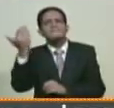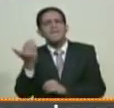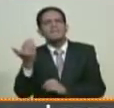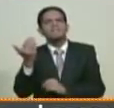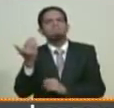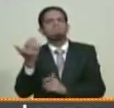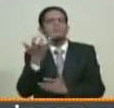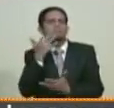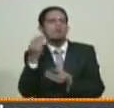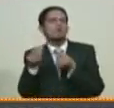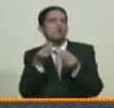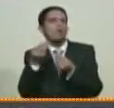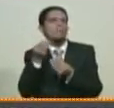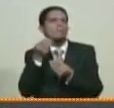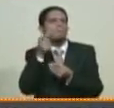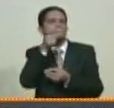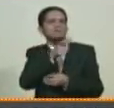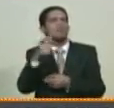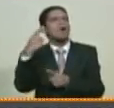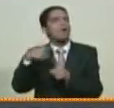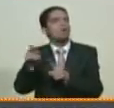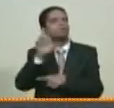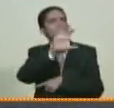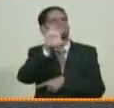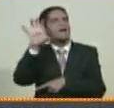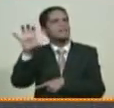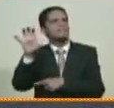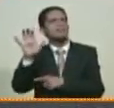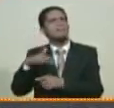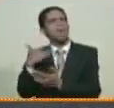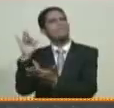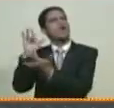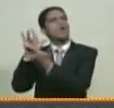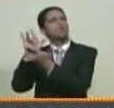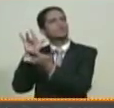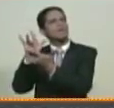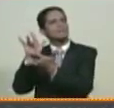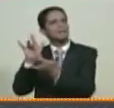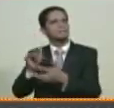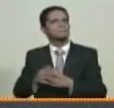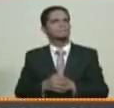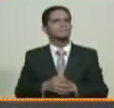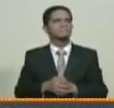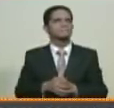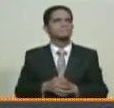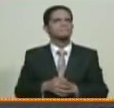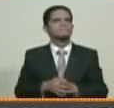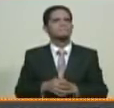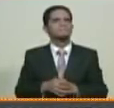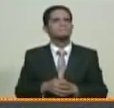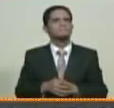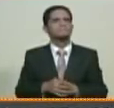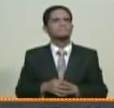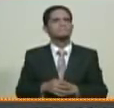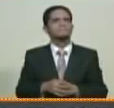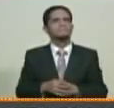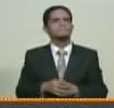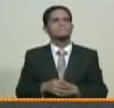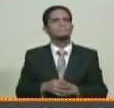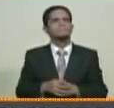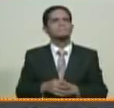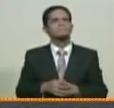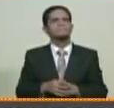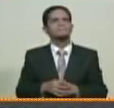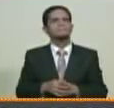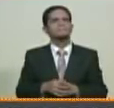con nuestras autoridades venezolanas para poder regresar a venezuela estamos recibiendo solicitudes por miles y eso que contesta una parte la